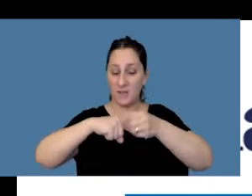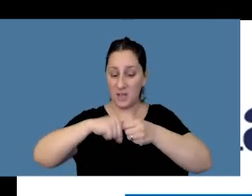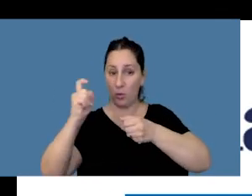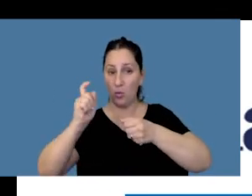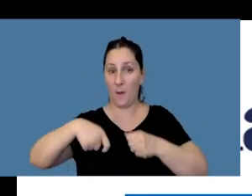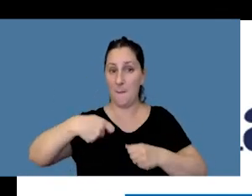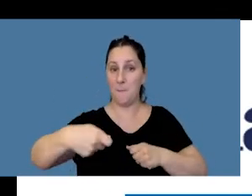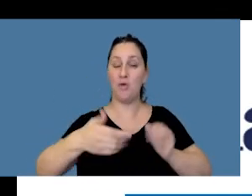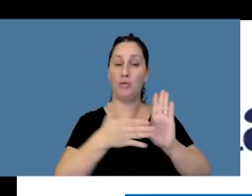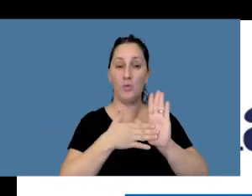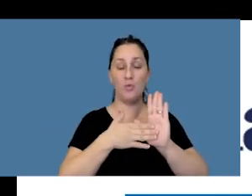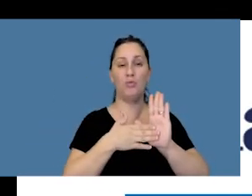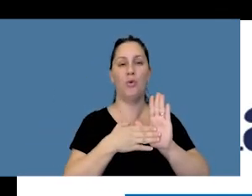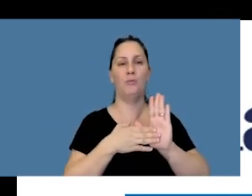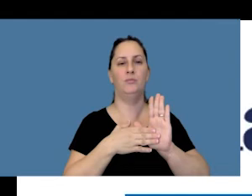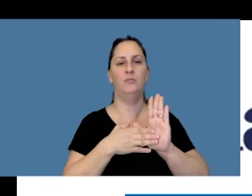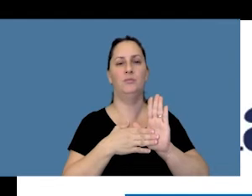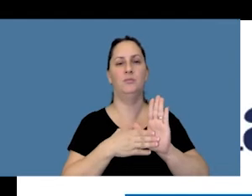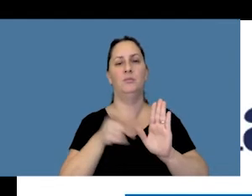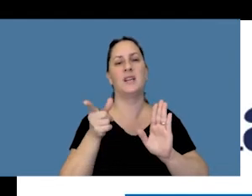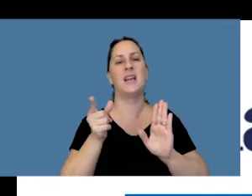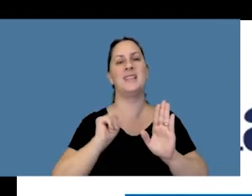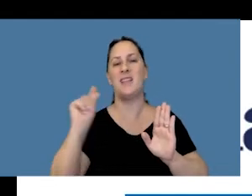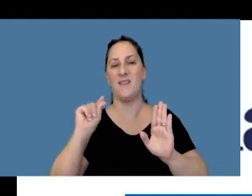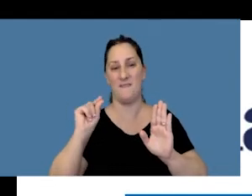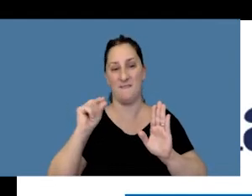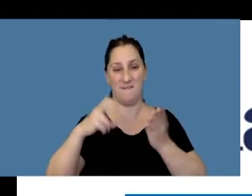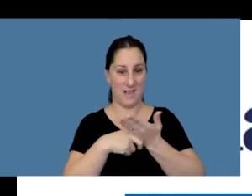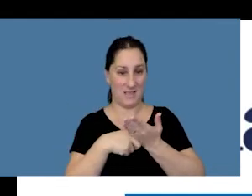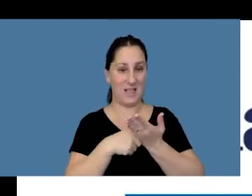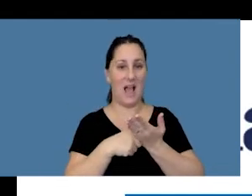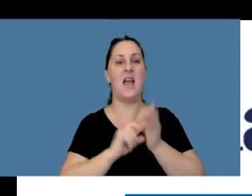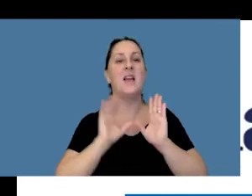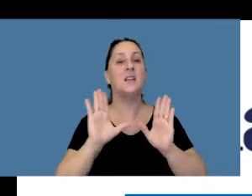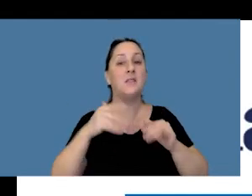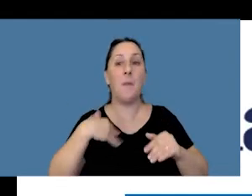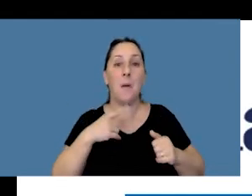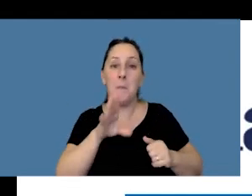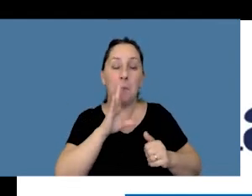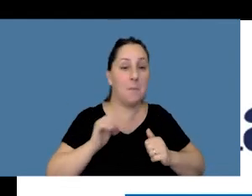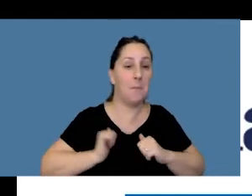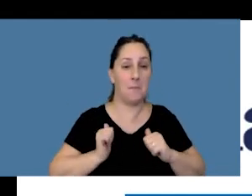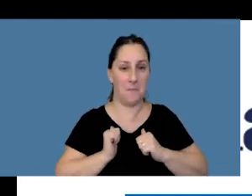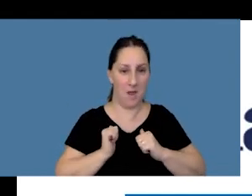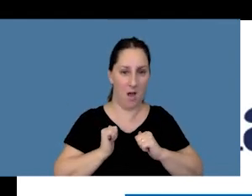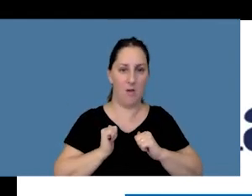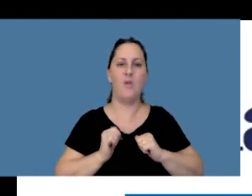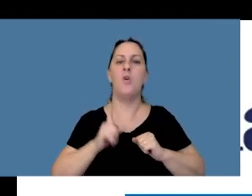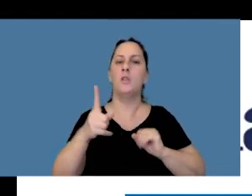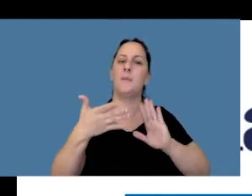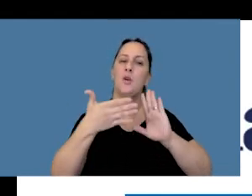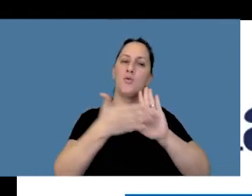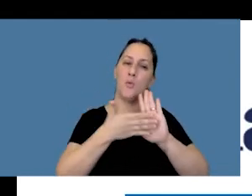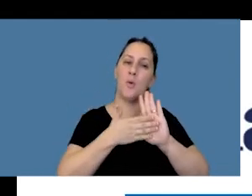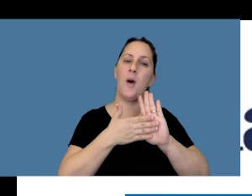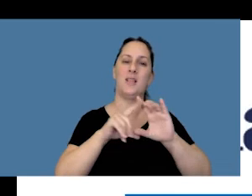monotributo ese crédito fiscal que estaba en latencia. ¿Se acuerdan que también tenía el comprobante, esa